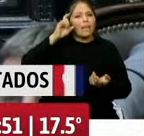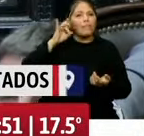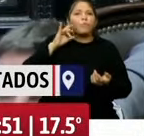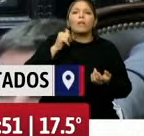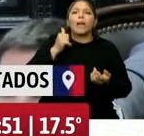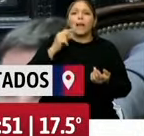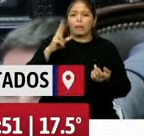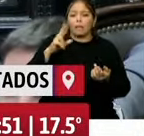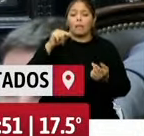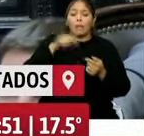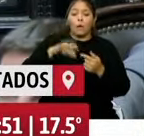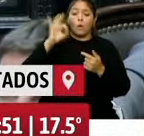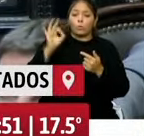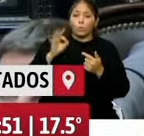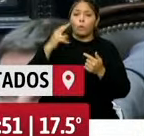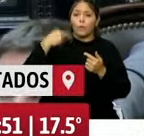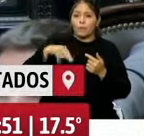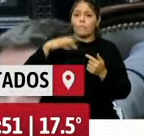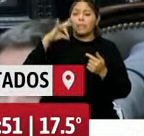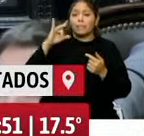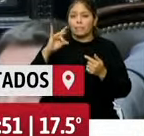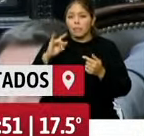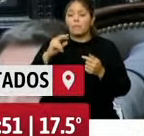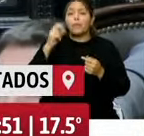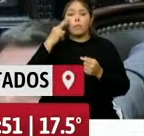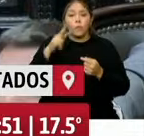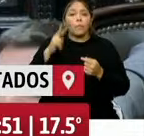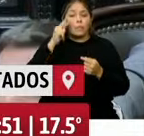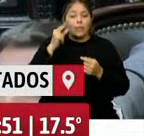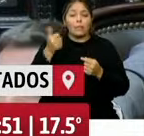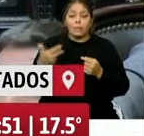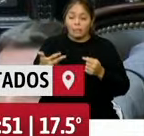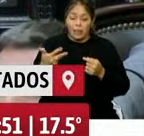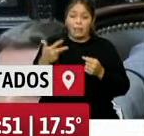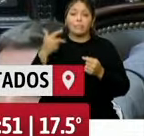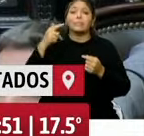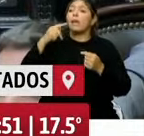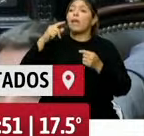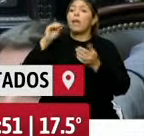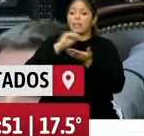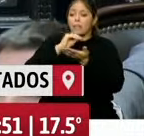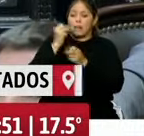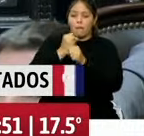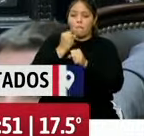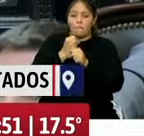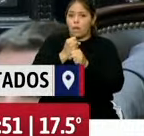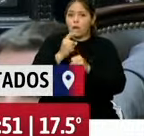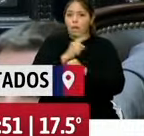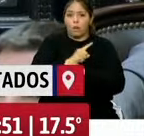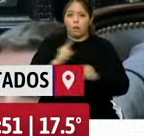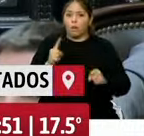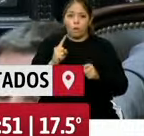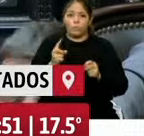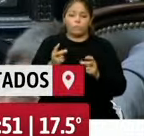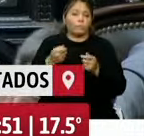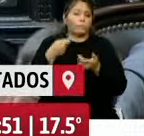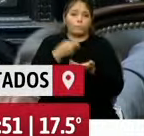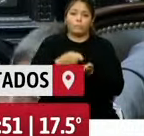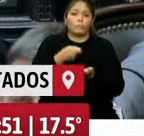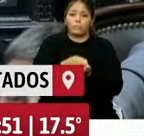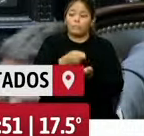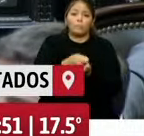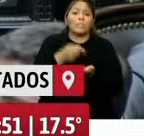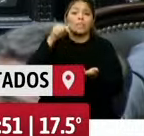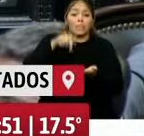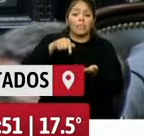en este momento que vaya para allá eh Por supuesto que hace una un ruido y una contradicción con el discurso con el discurso de campaña cuando el presidente dice yo estoy haci